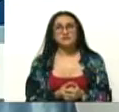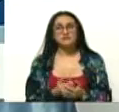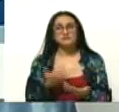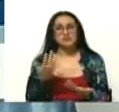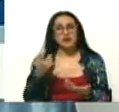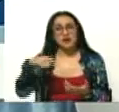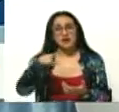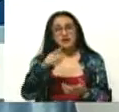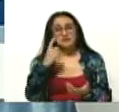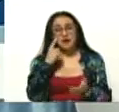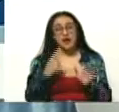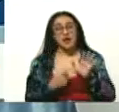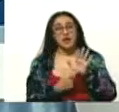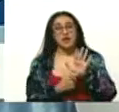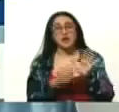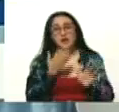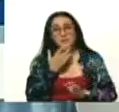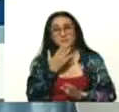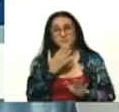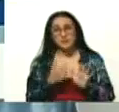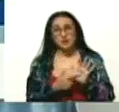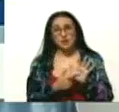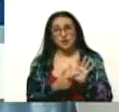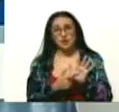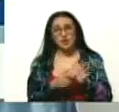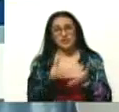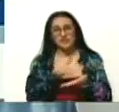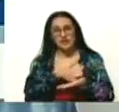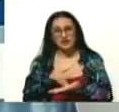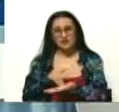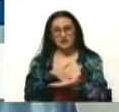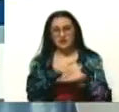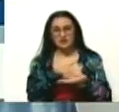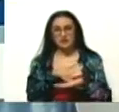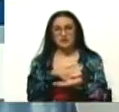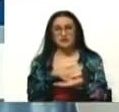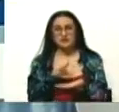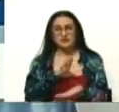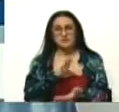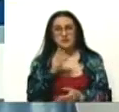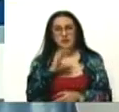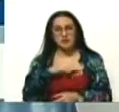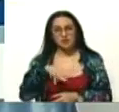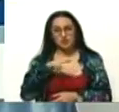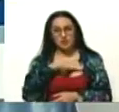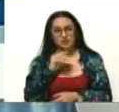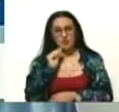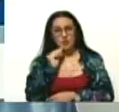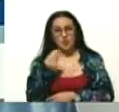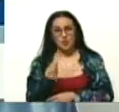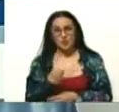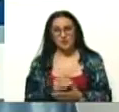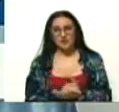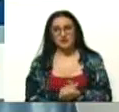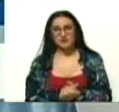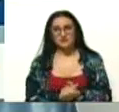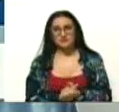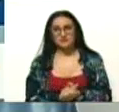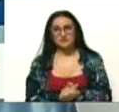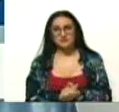ejemplo de dignidad a nuestros jóvenes y a todos